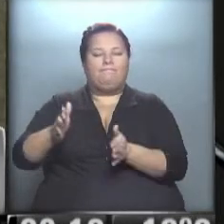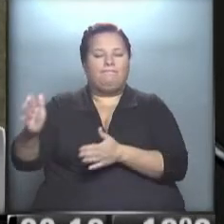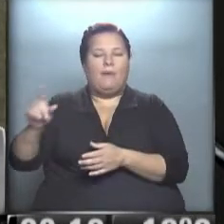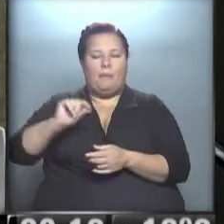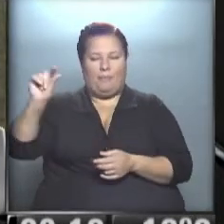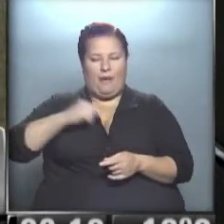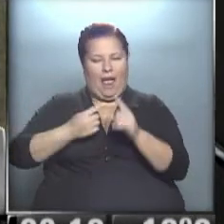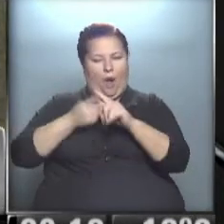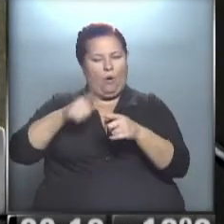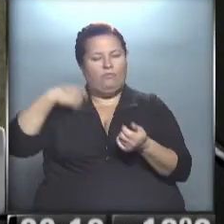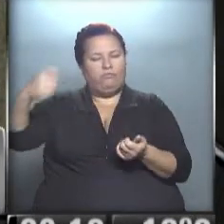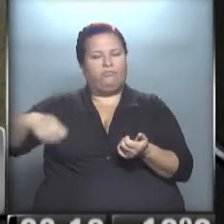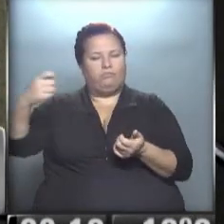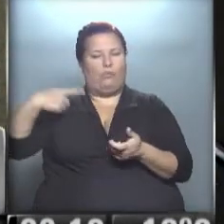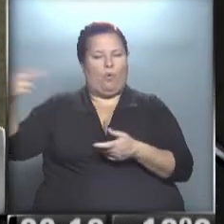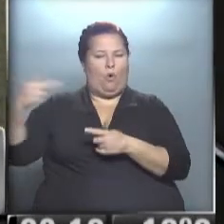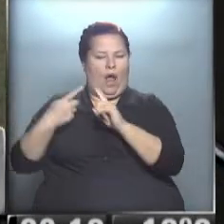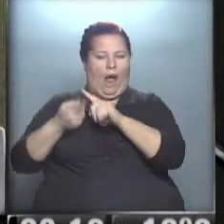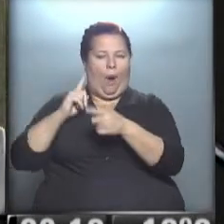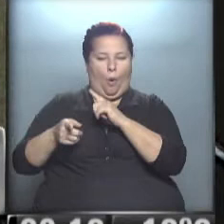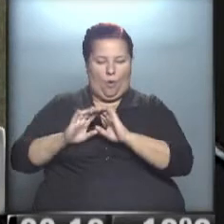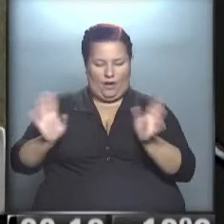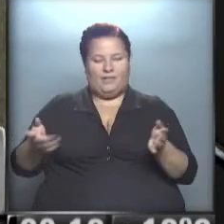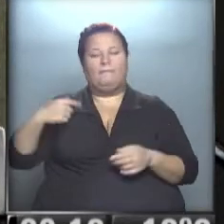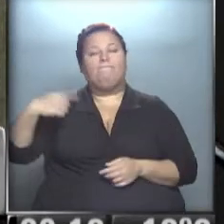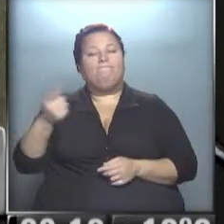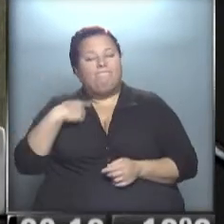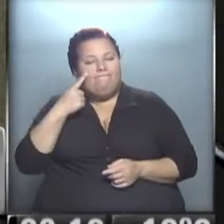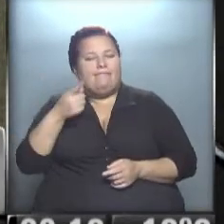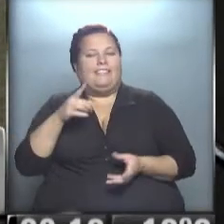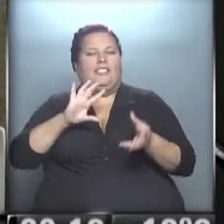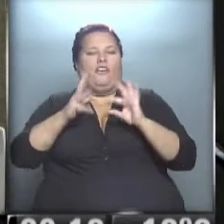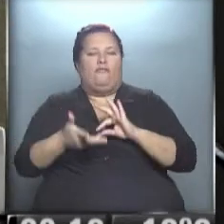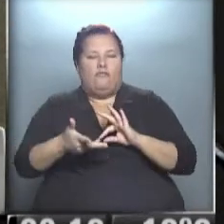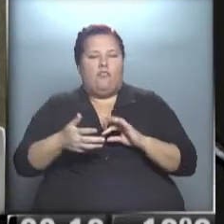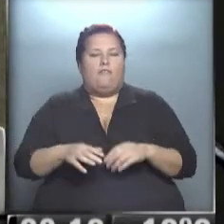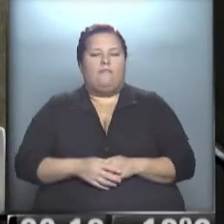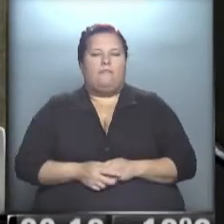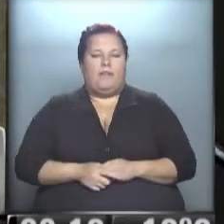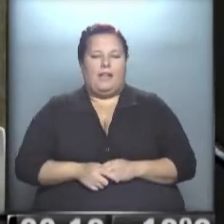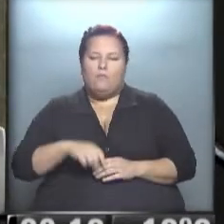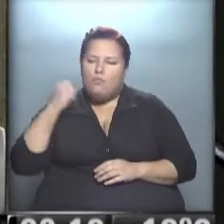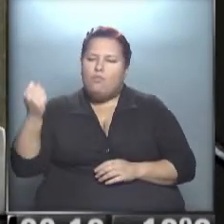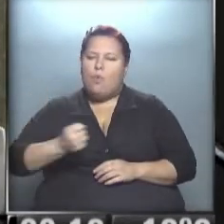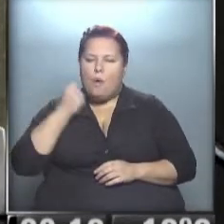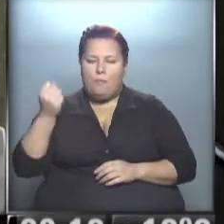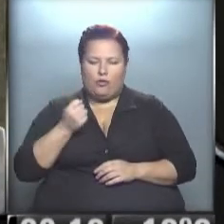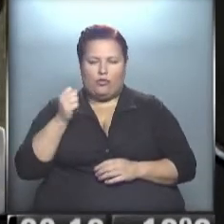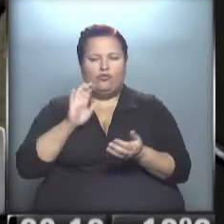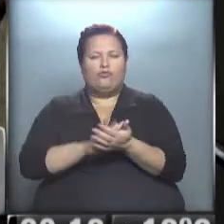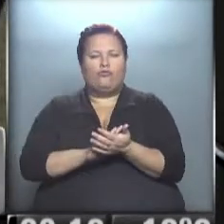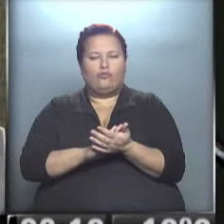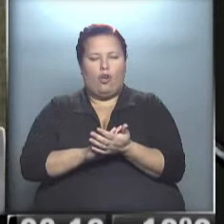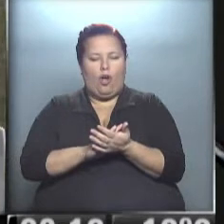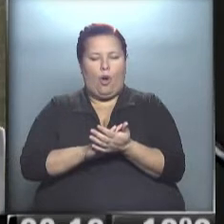financiamiento acordados entre las partes creemos nosotros que es una herramienta muy importante desde el punto de